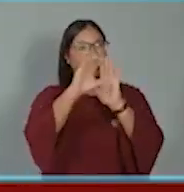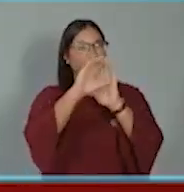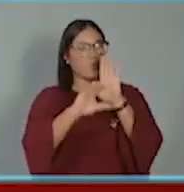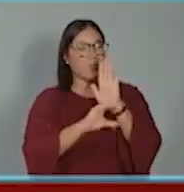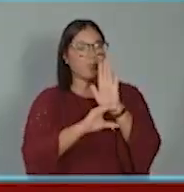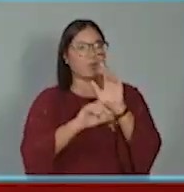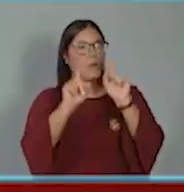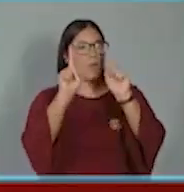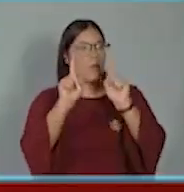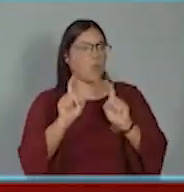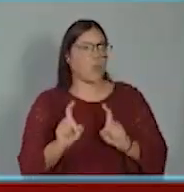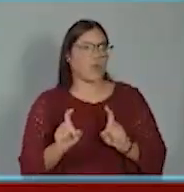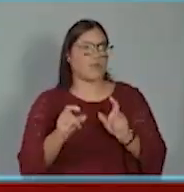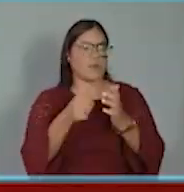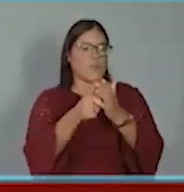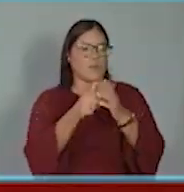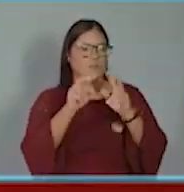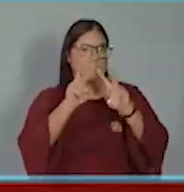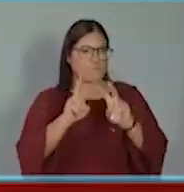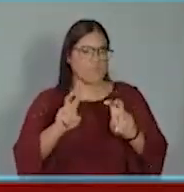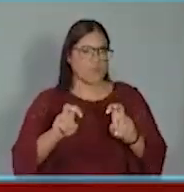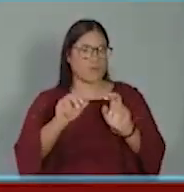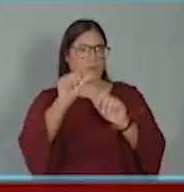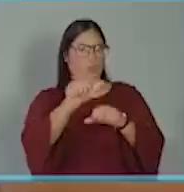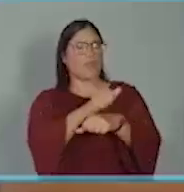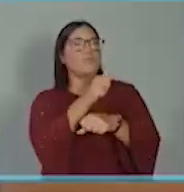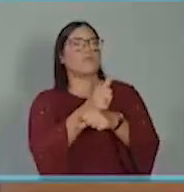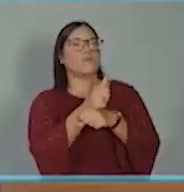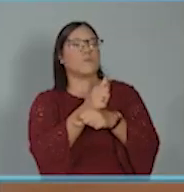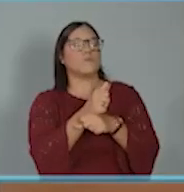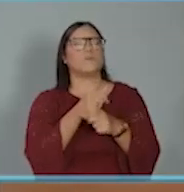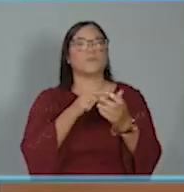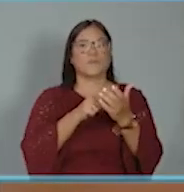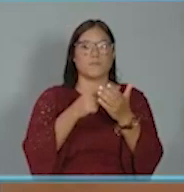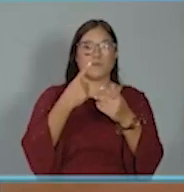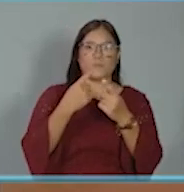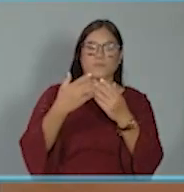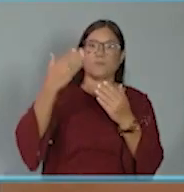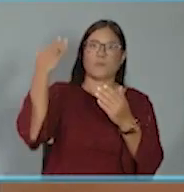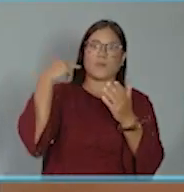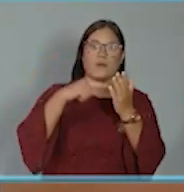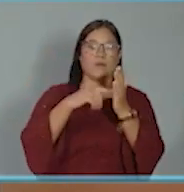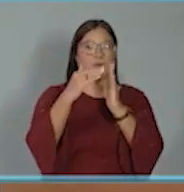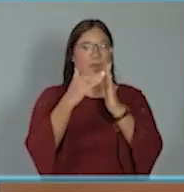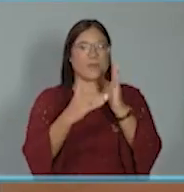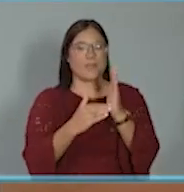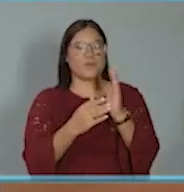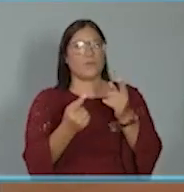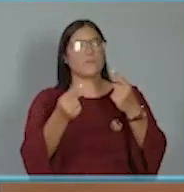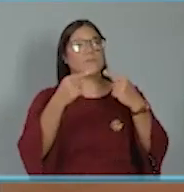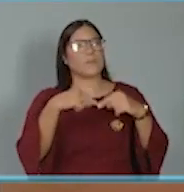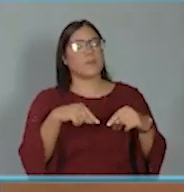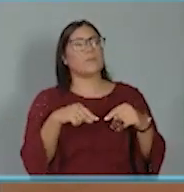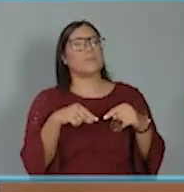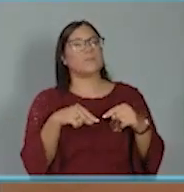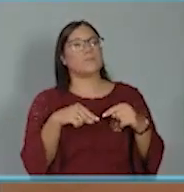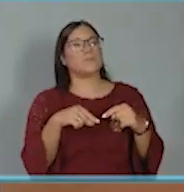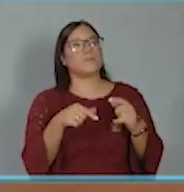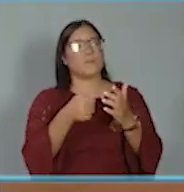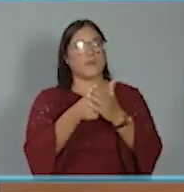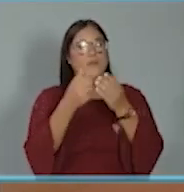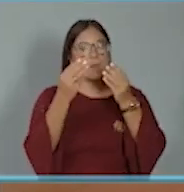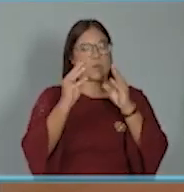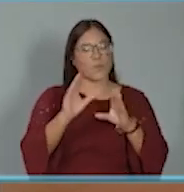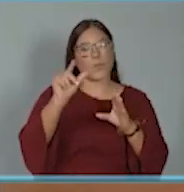las encuestas y los registros administrativos Claro que como hablaba en un segmento anterior es esos datos que vienen desde la la